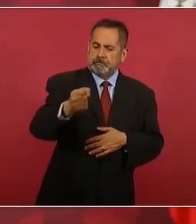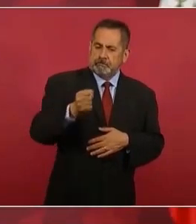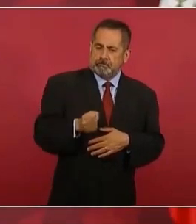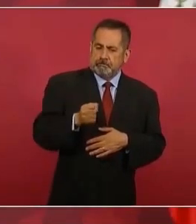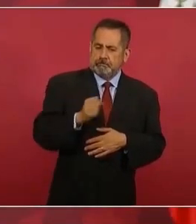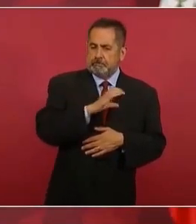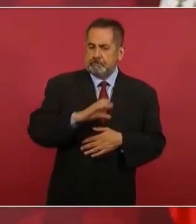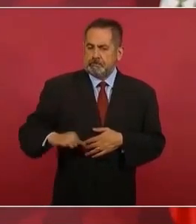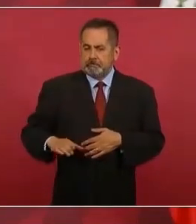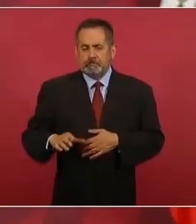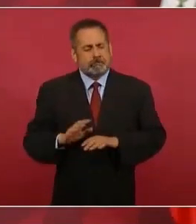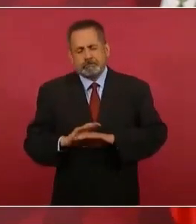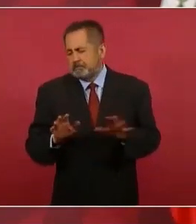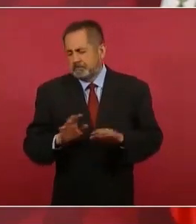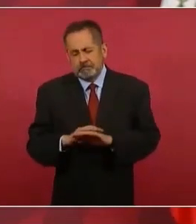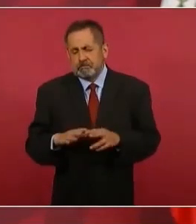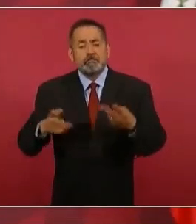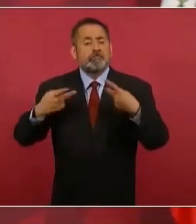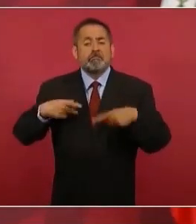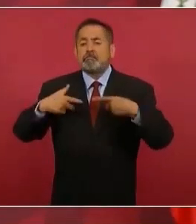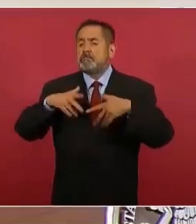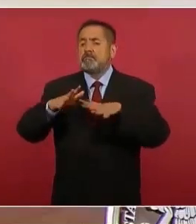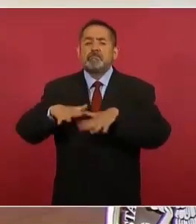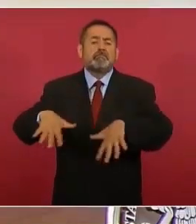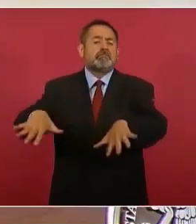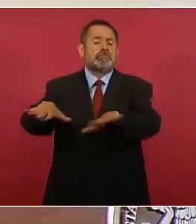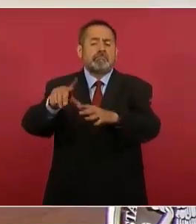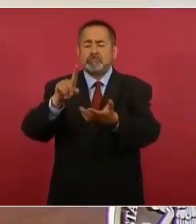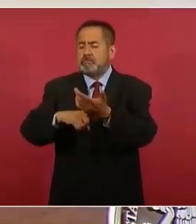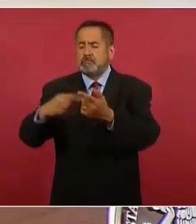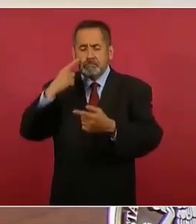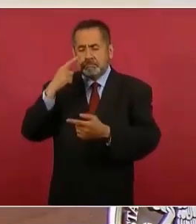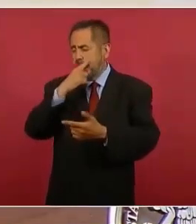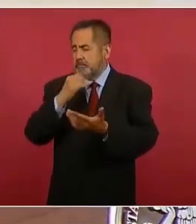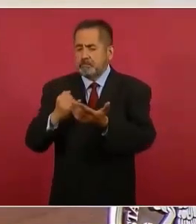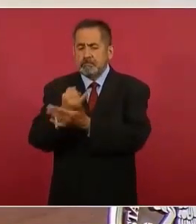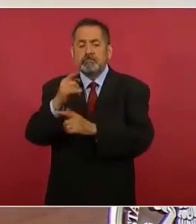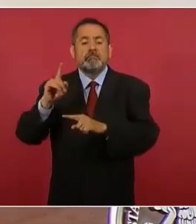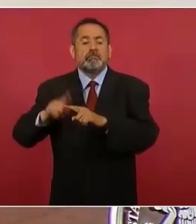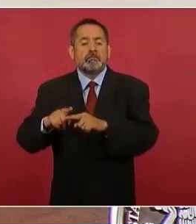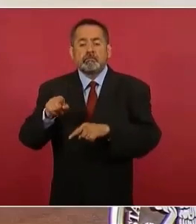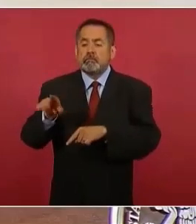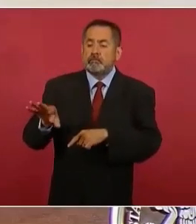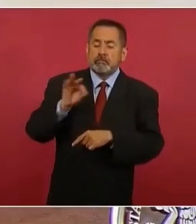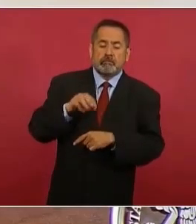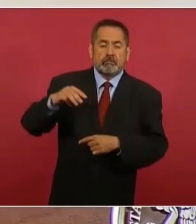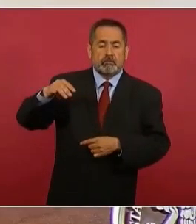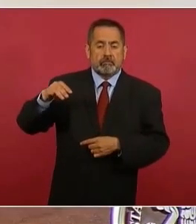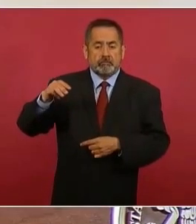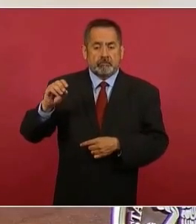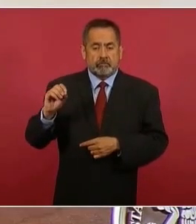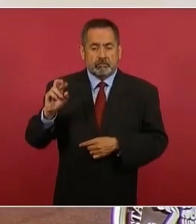va a ser la gente la que va a decidir quién va a ser el candidato de nuestro movimiento.